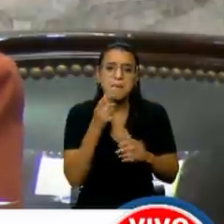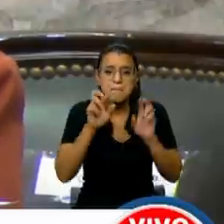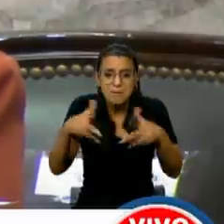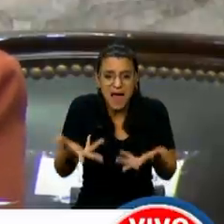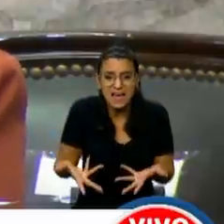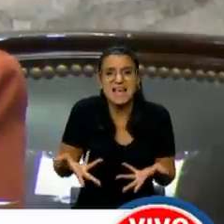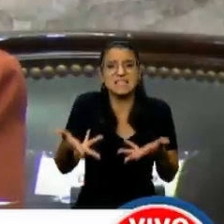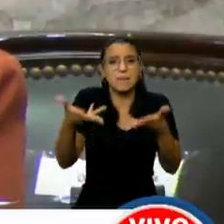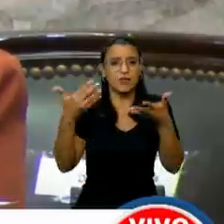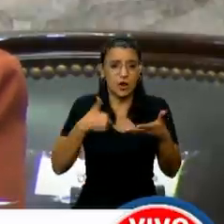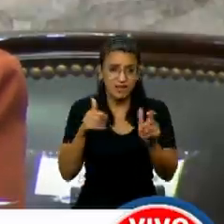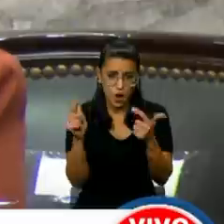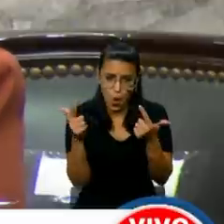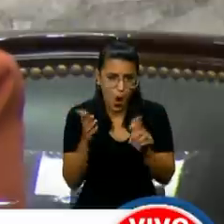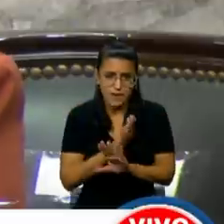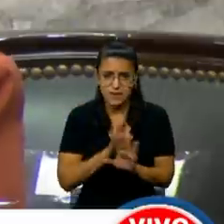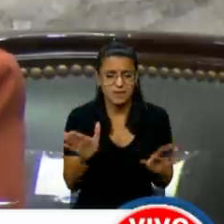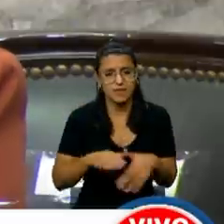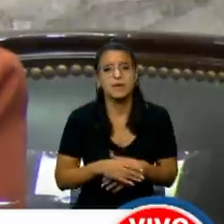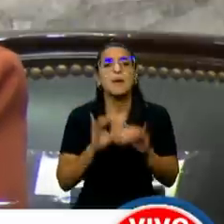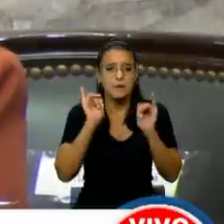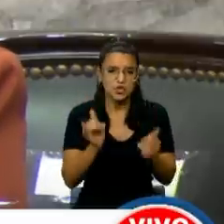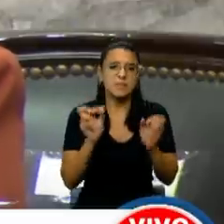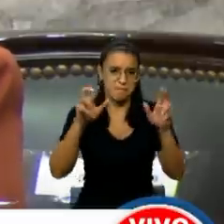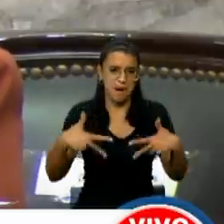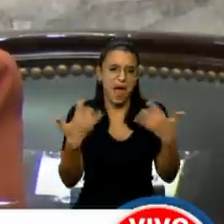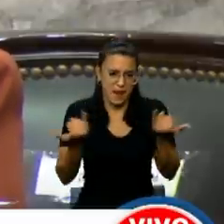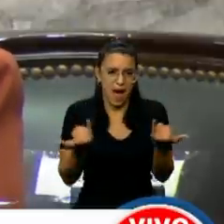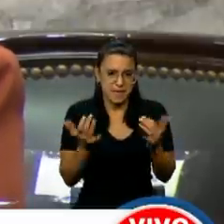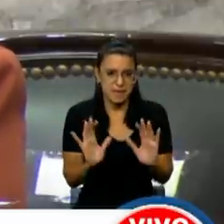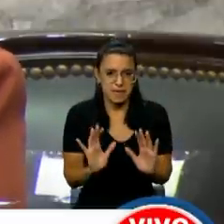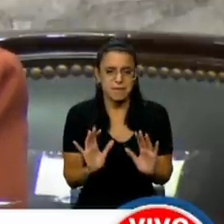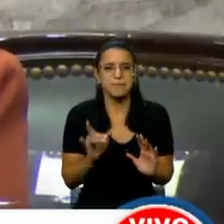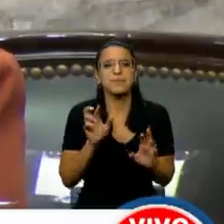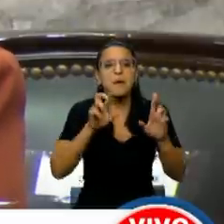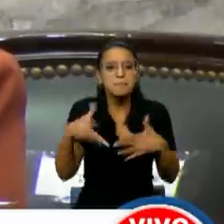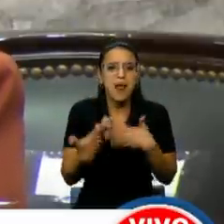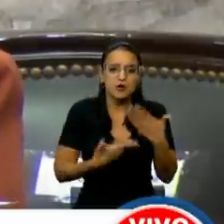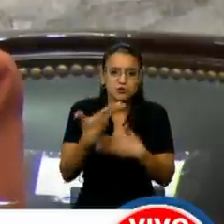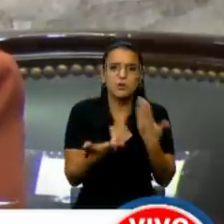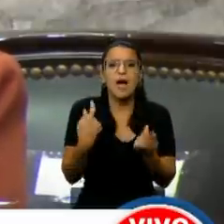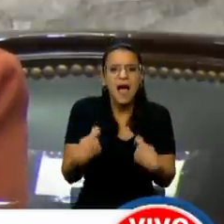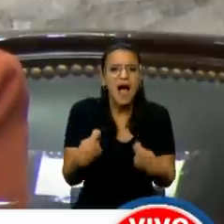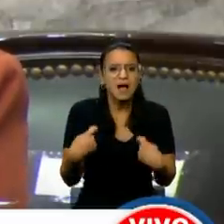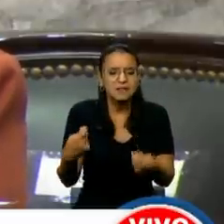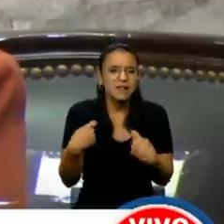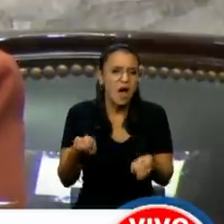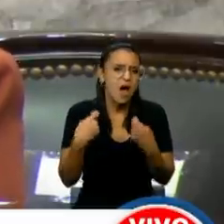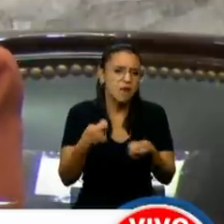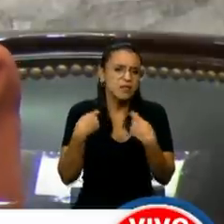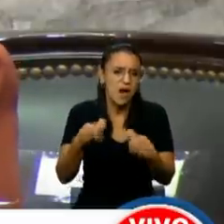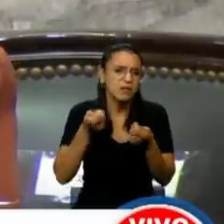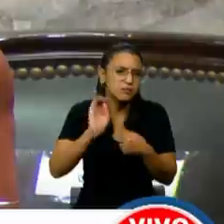crecimiento para la argentina pero si hay un plan el plan es seguir gastando incontroladamente